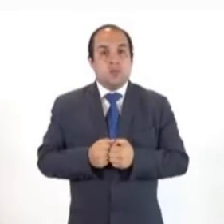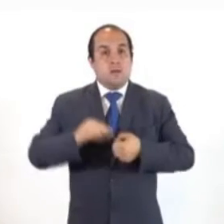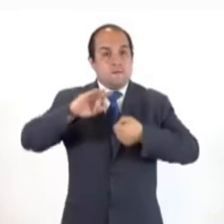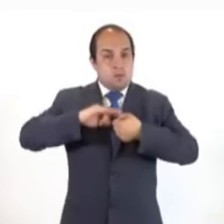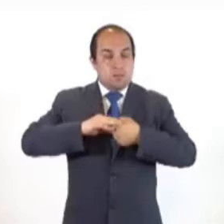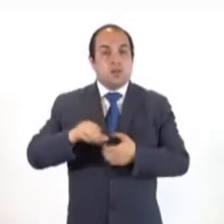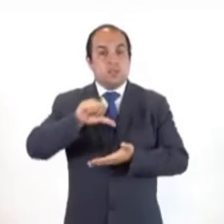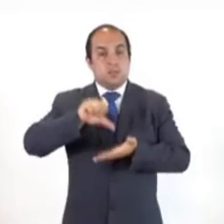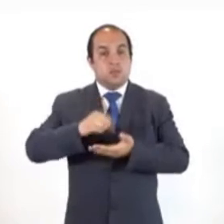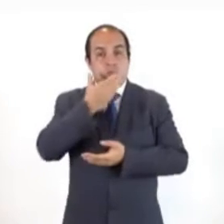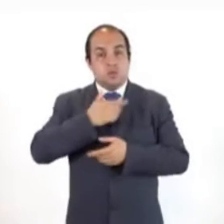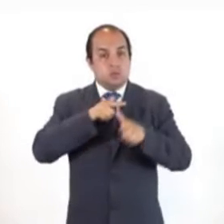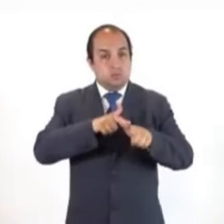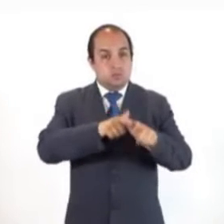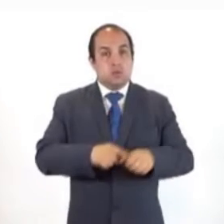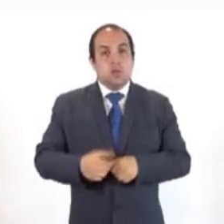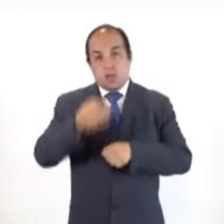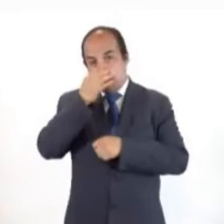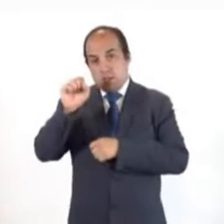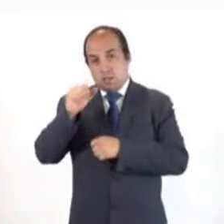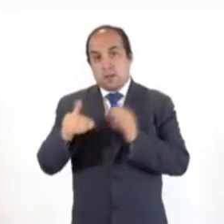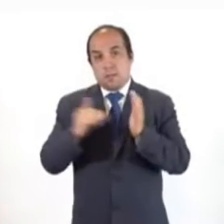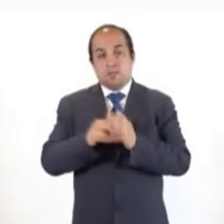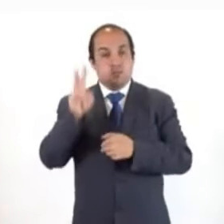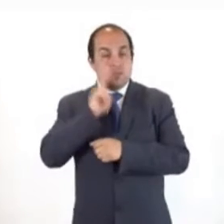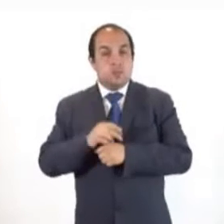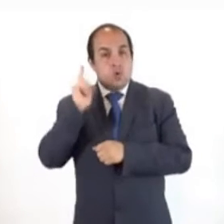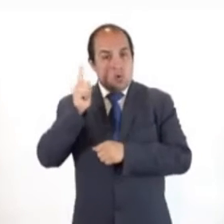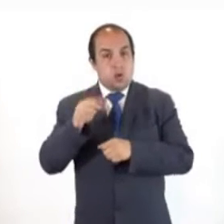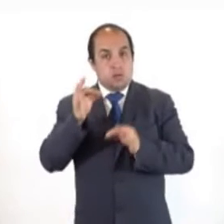plazas comerciales continúa, ya cerca de las 60,000 pruebas, esperamos cumplir